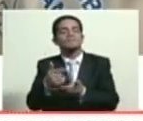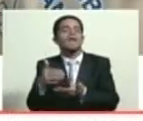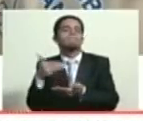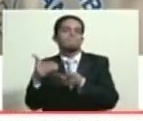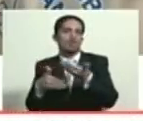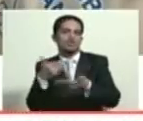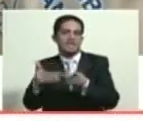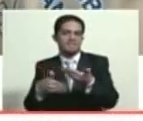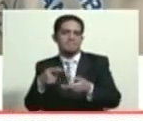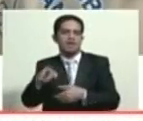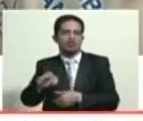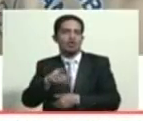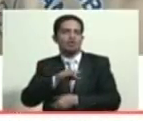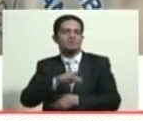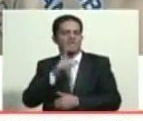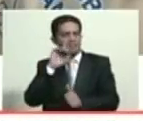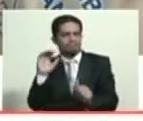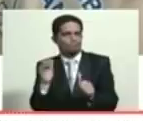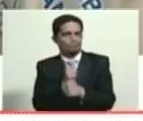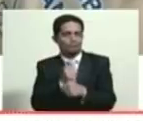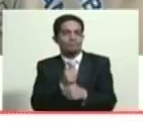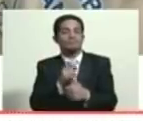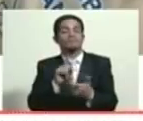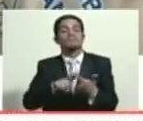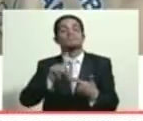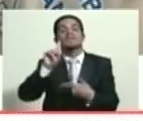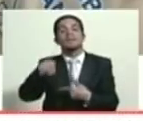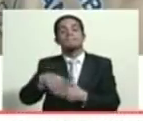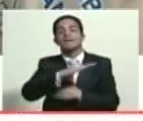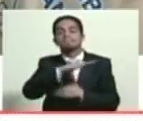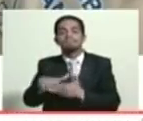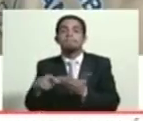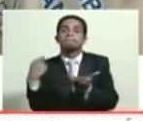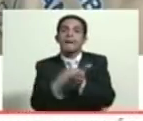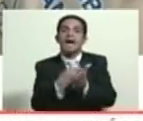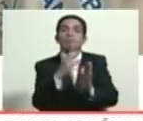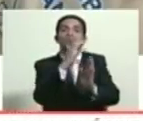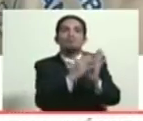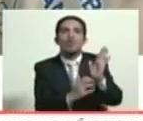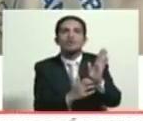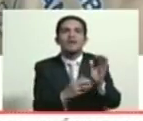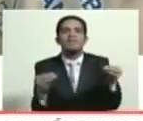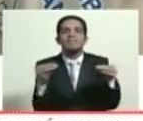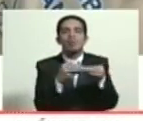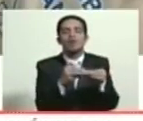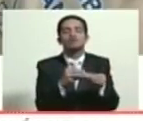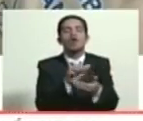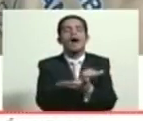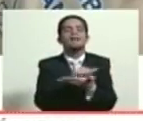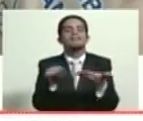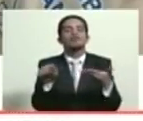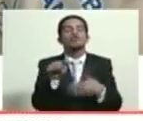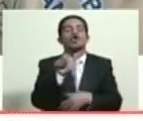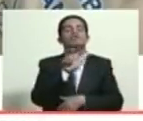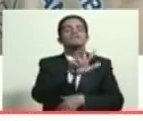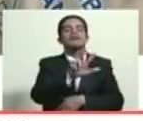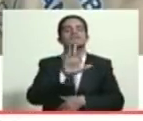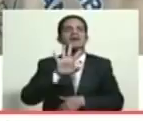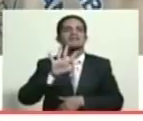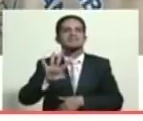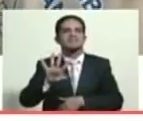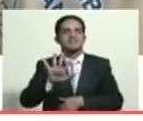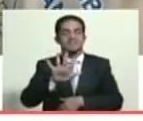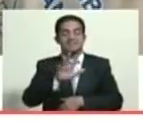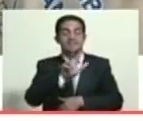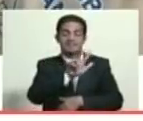procedimiento administrativo sancionatorio de multa previsto en el artículo 35 del decreto con rango, valor y fuerza de